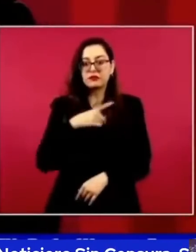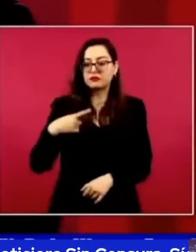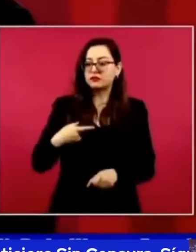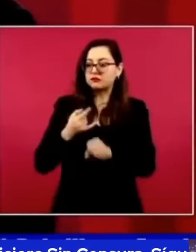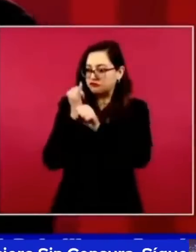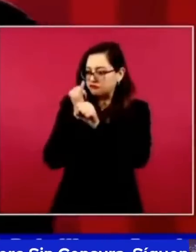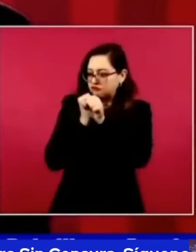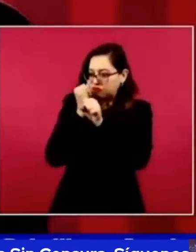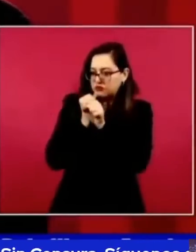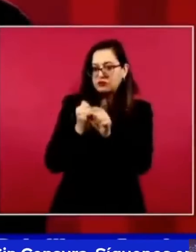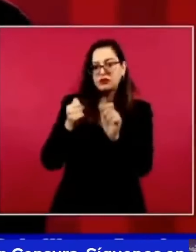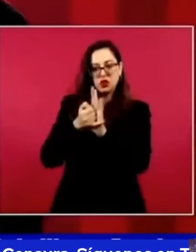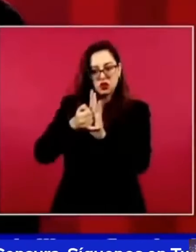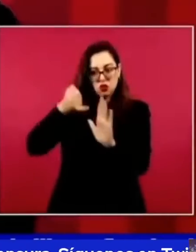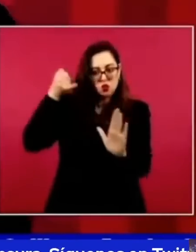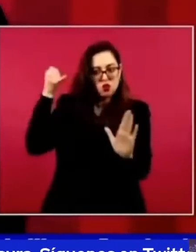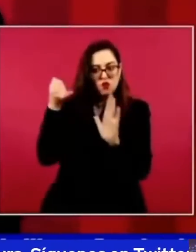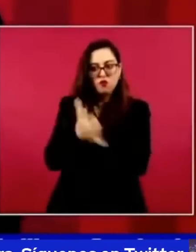para ver todas